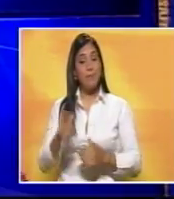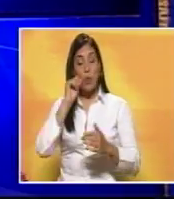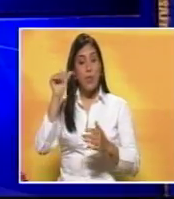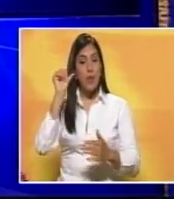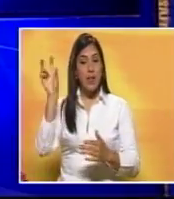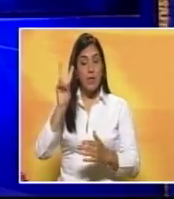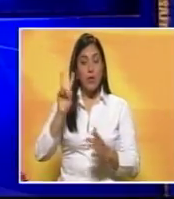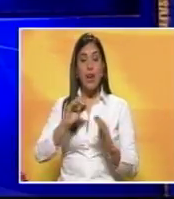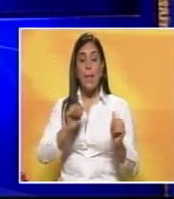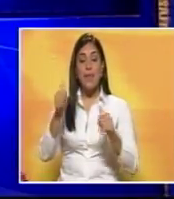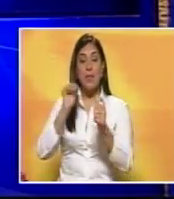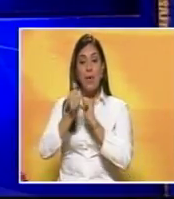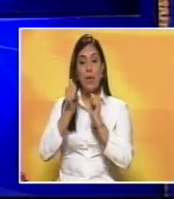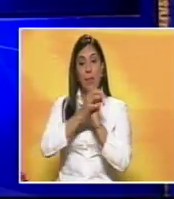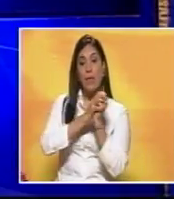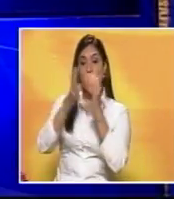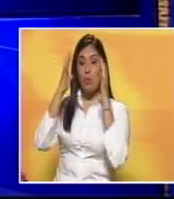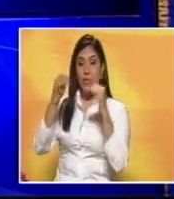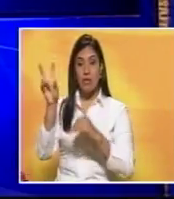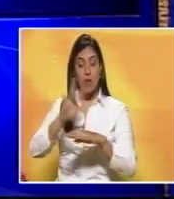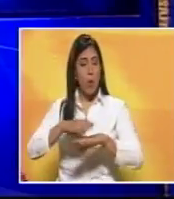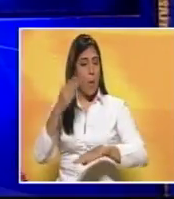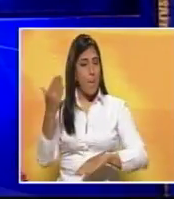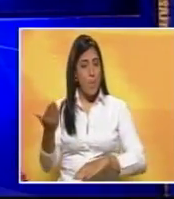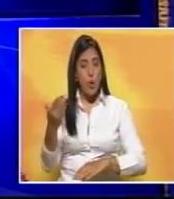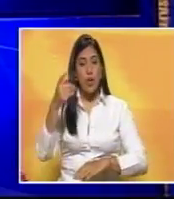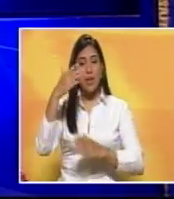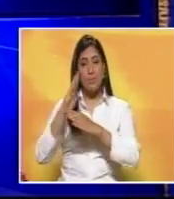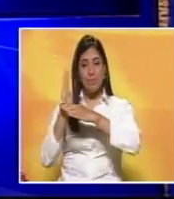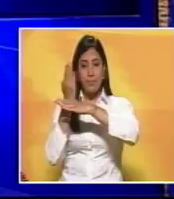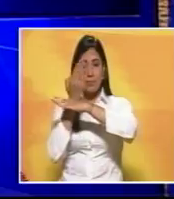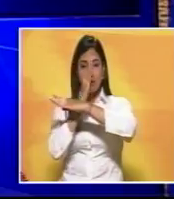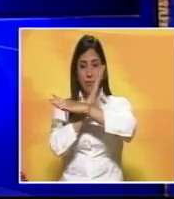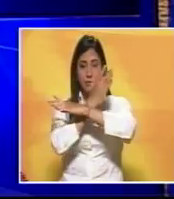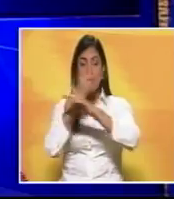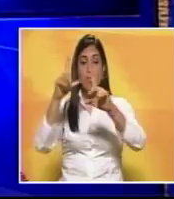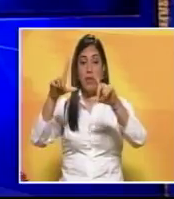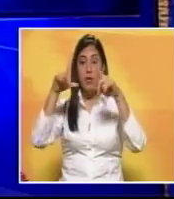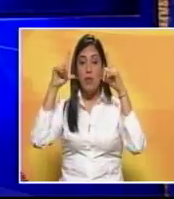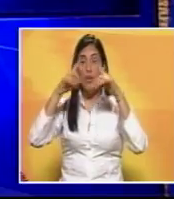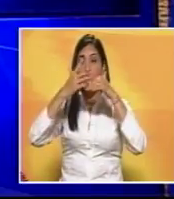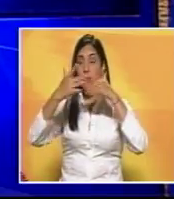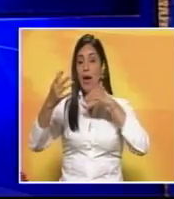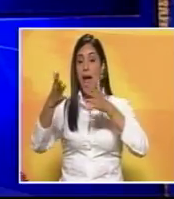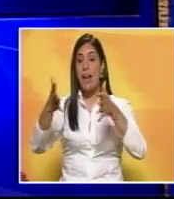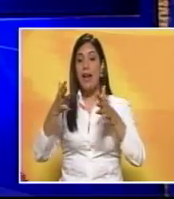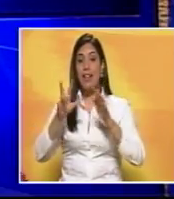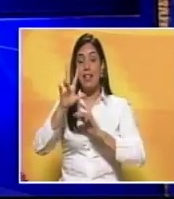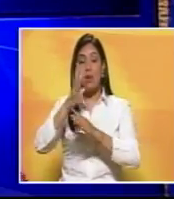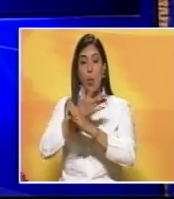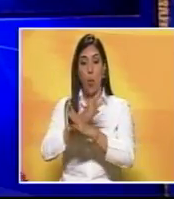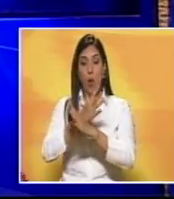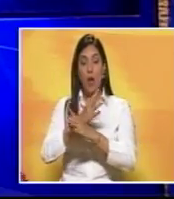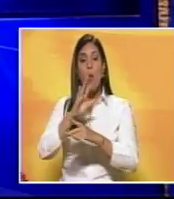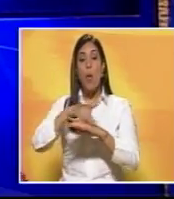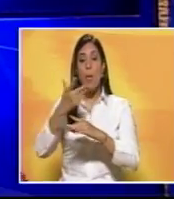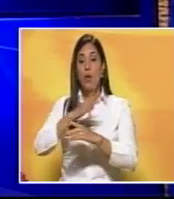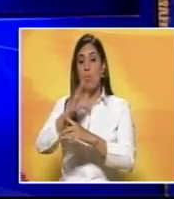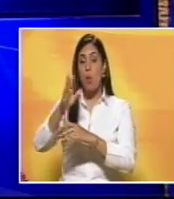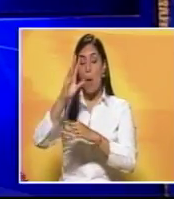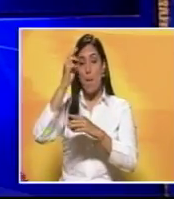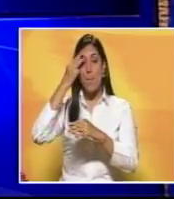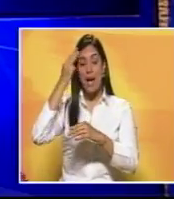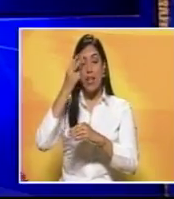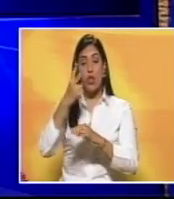Amigas y amigos, iniciamos los deportes con béisbol profesional venezolano porque Tiburones de La Guaira extendió su racha de victorias a 3 juegos tras derrotar a Navegantes